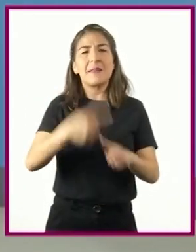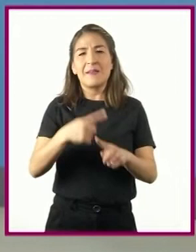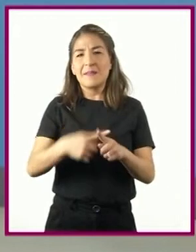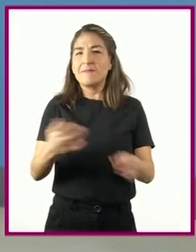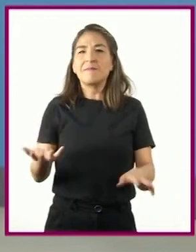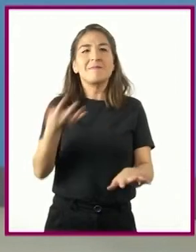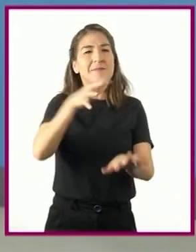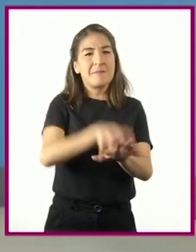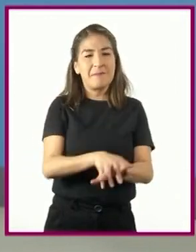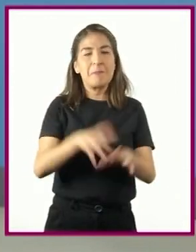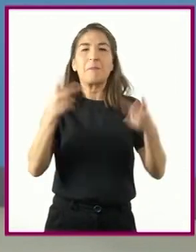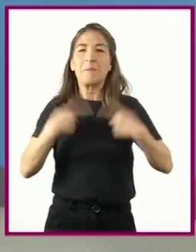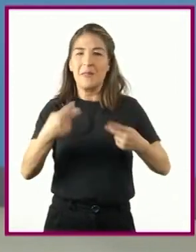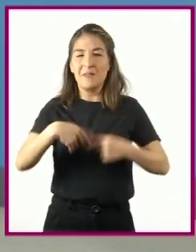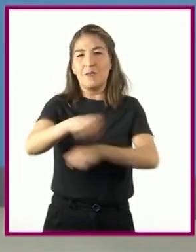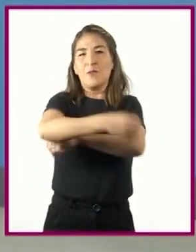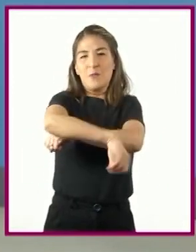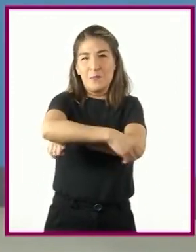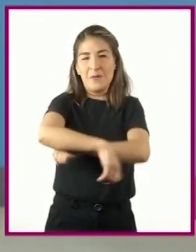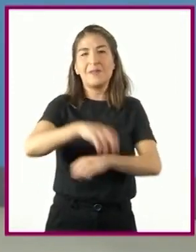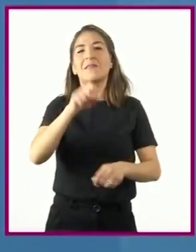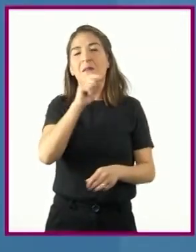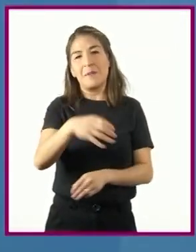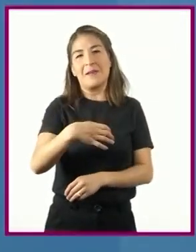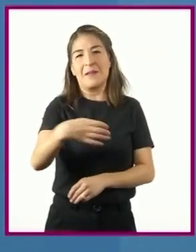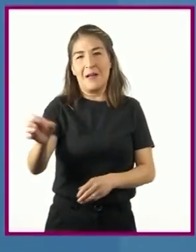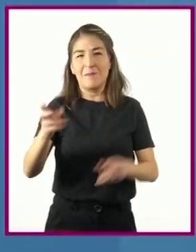su mayoría por obreros y campesinos.